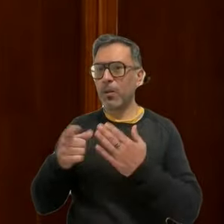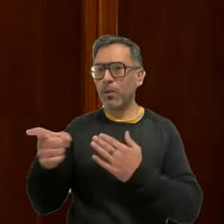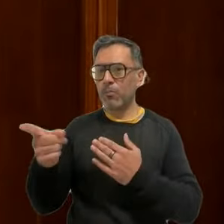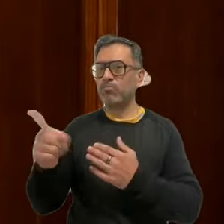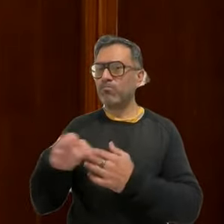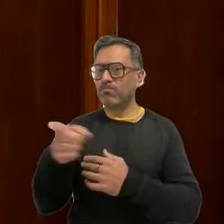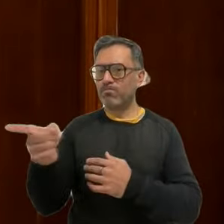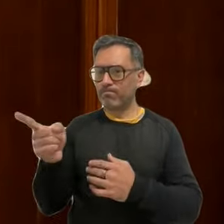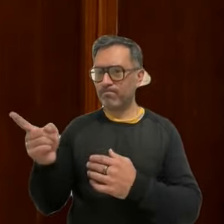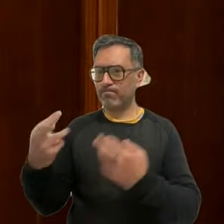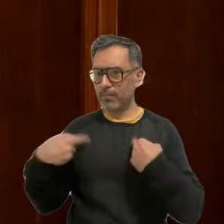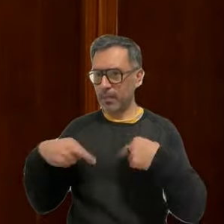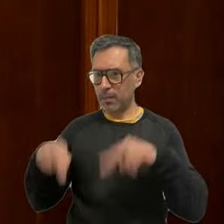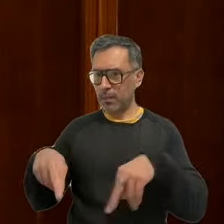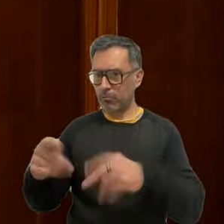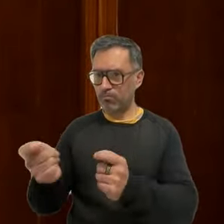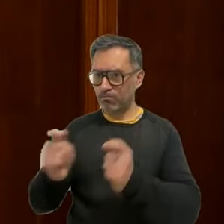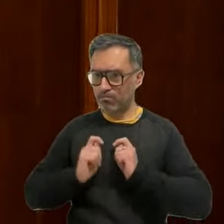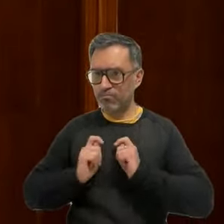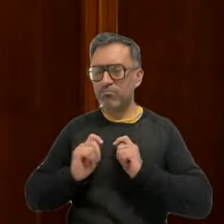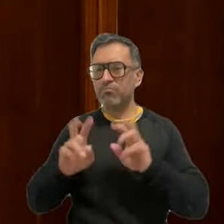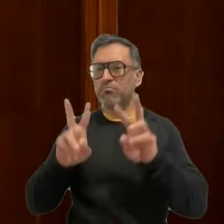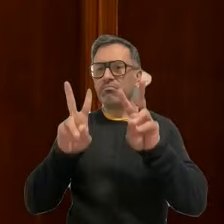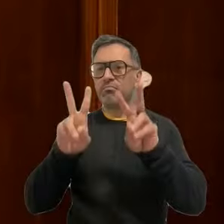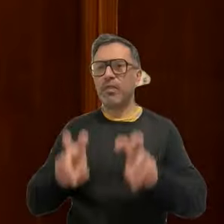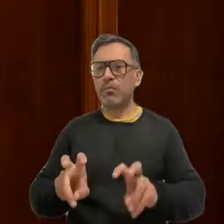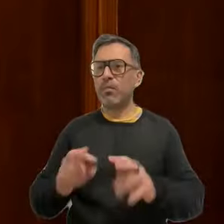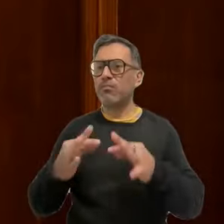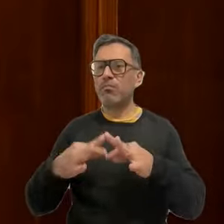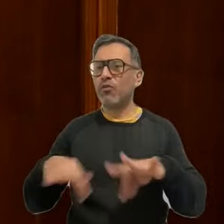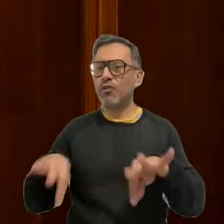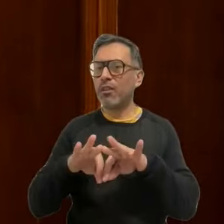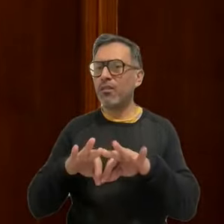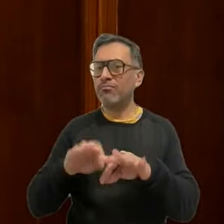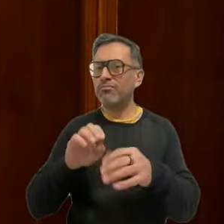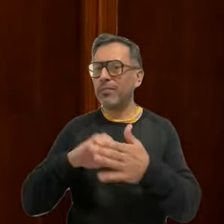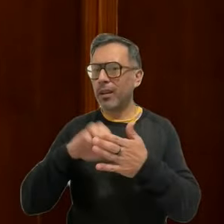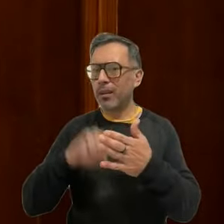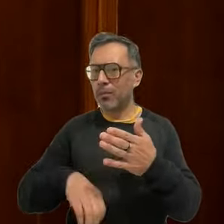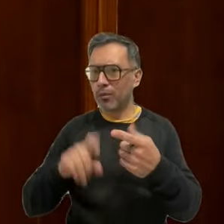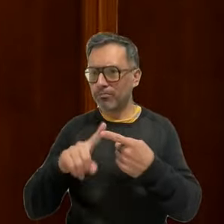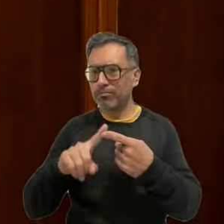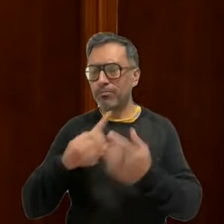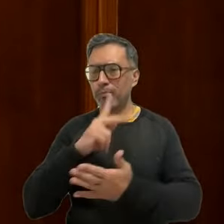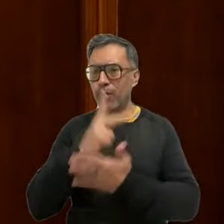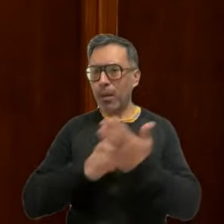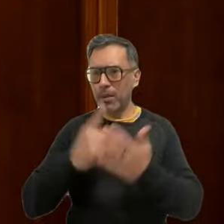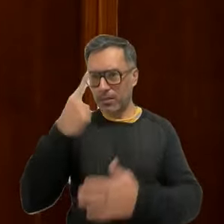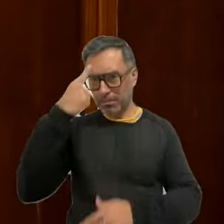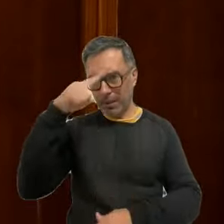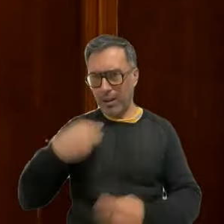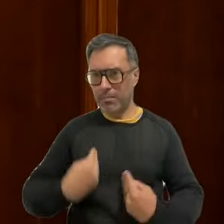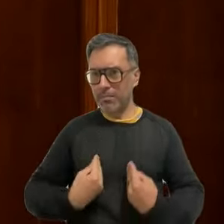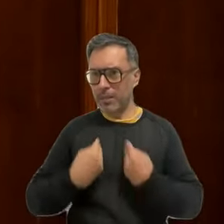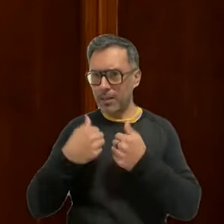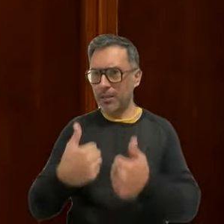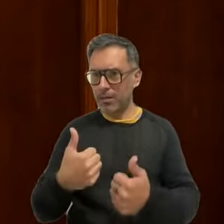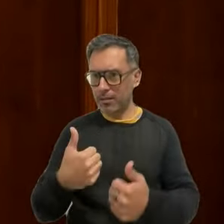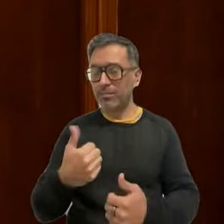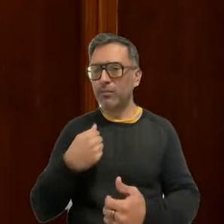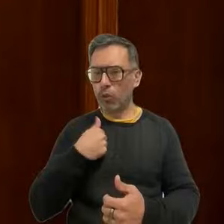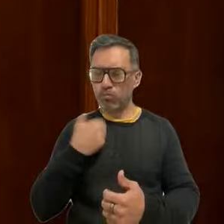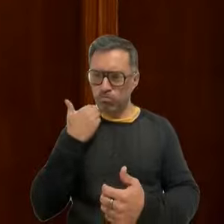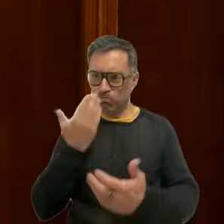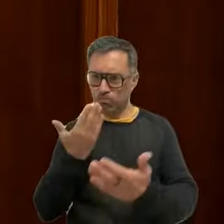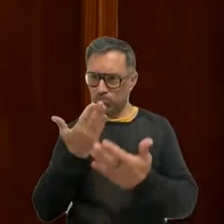representados en cuanto a temas fundamentales como lo son programas de bienestar Me permito plantear a usted